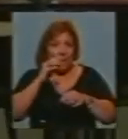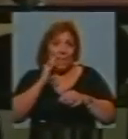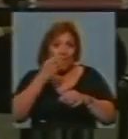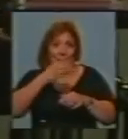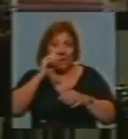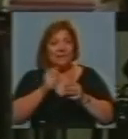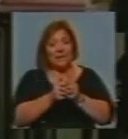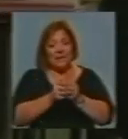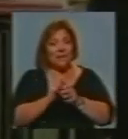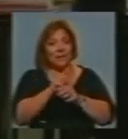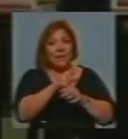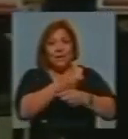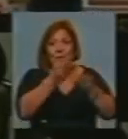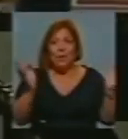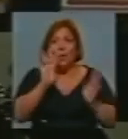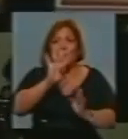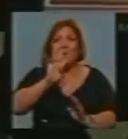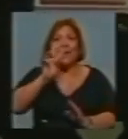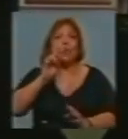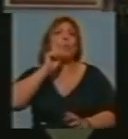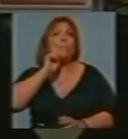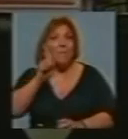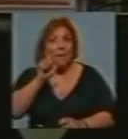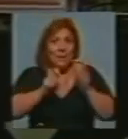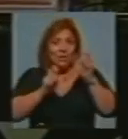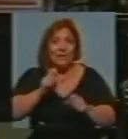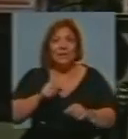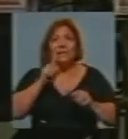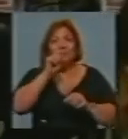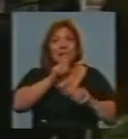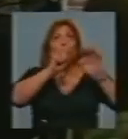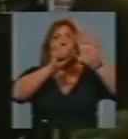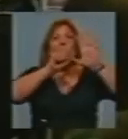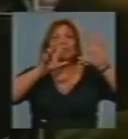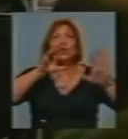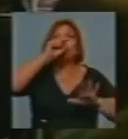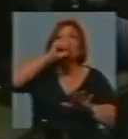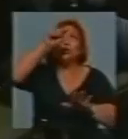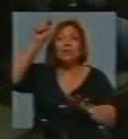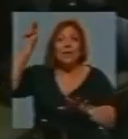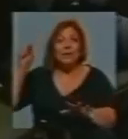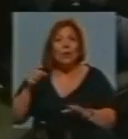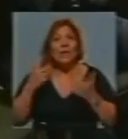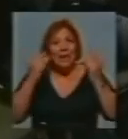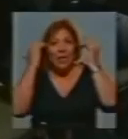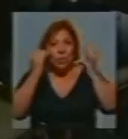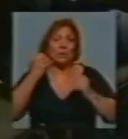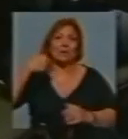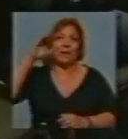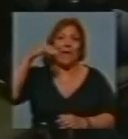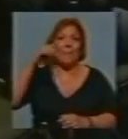de alfabetización digital alcanzó 42.000 personas en 118 centros MEC y aspira a incrementar la educación de adultos